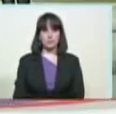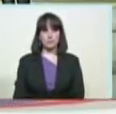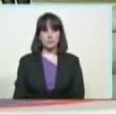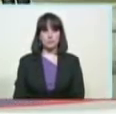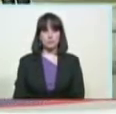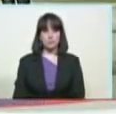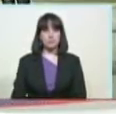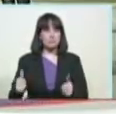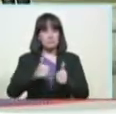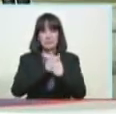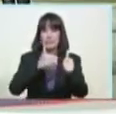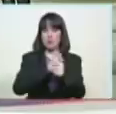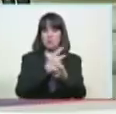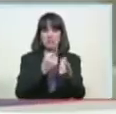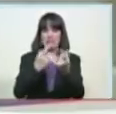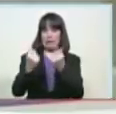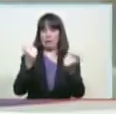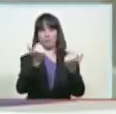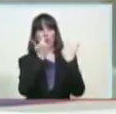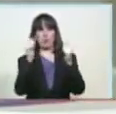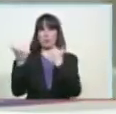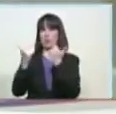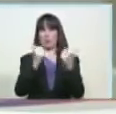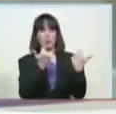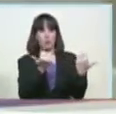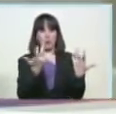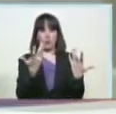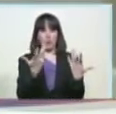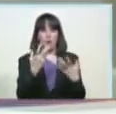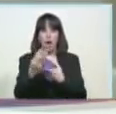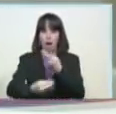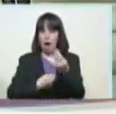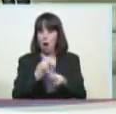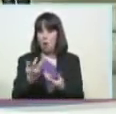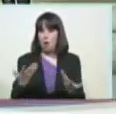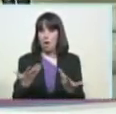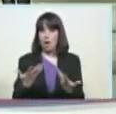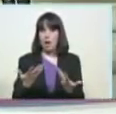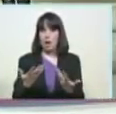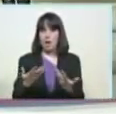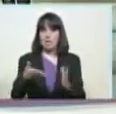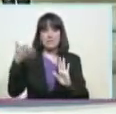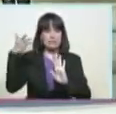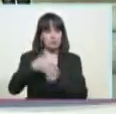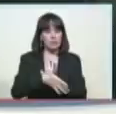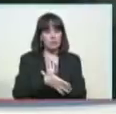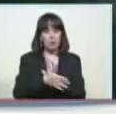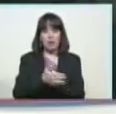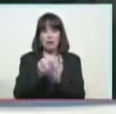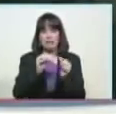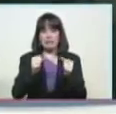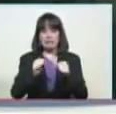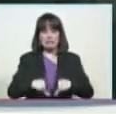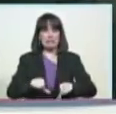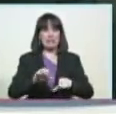la persecución financiera que nos colocó en la siguiente situación compañero